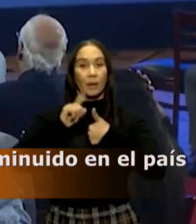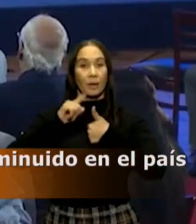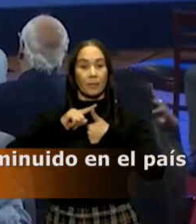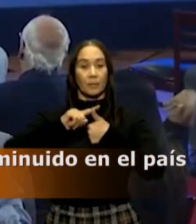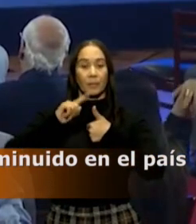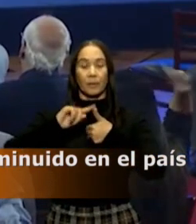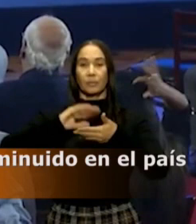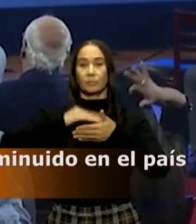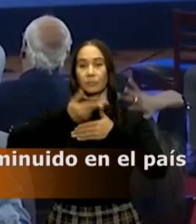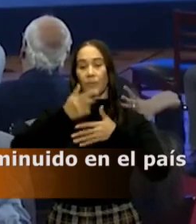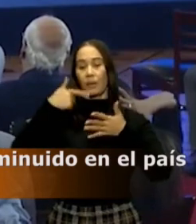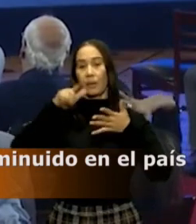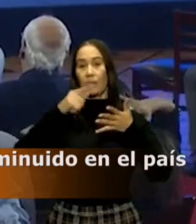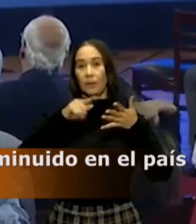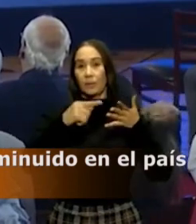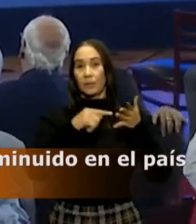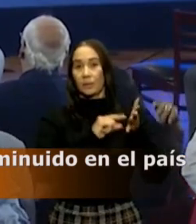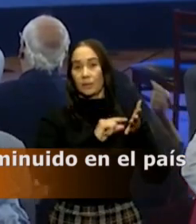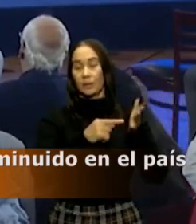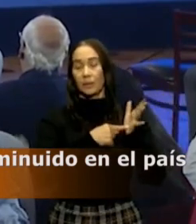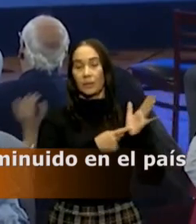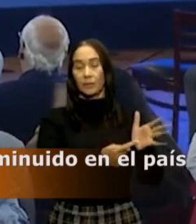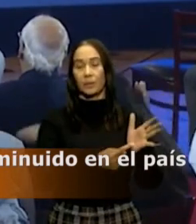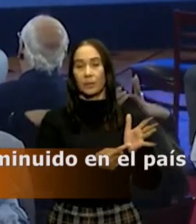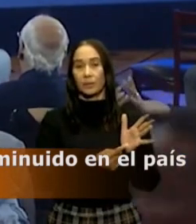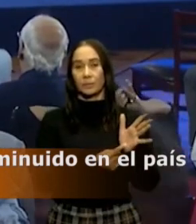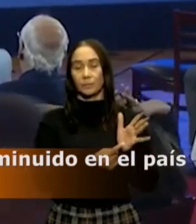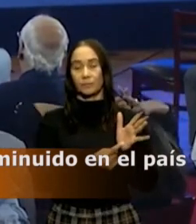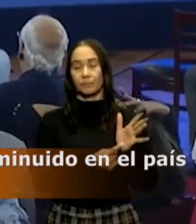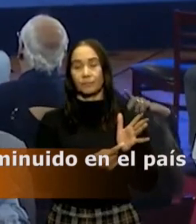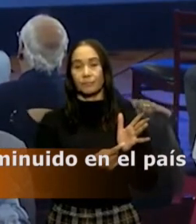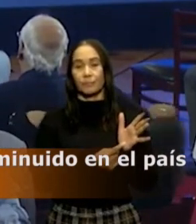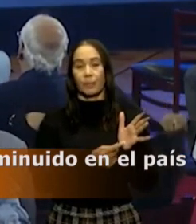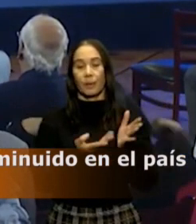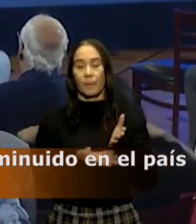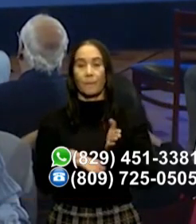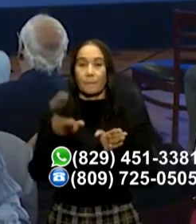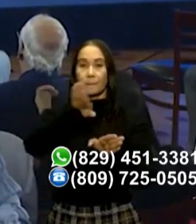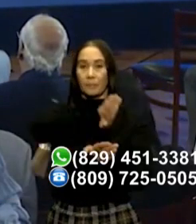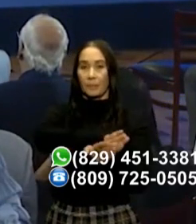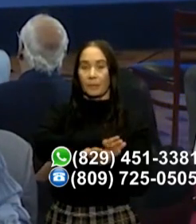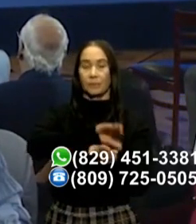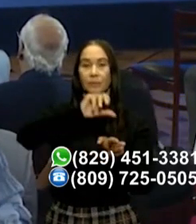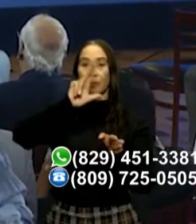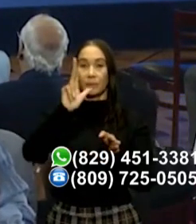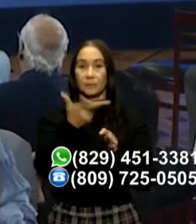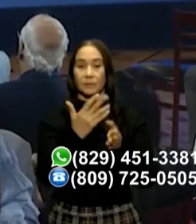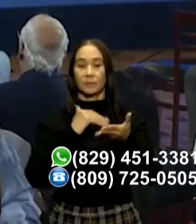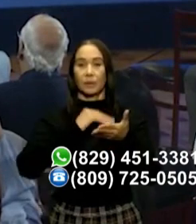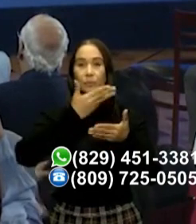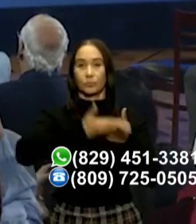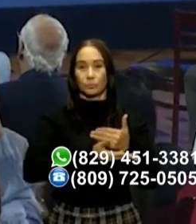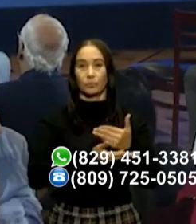ocupadas esa ese es el tema vamos a la pregunta del día